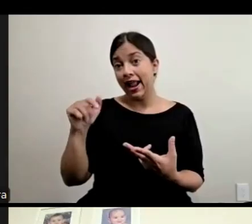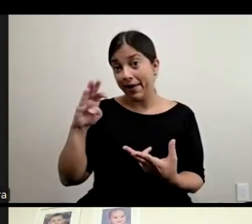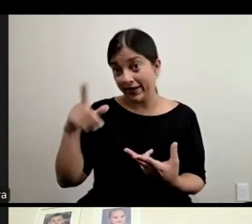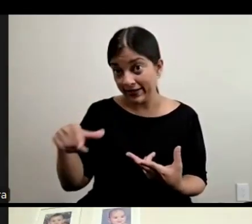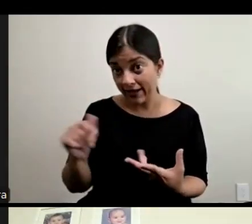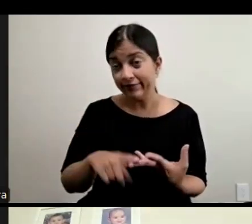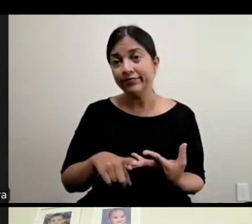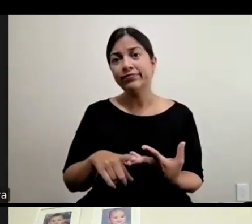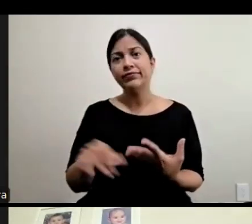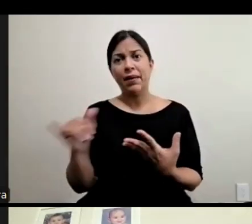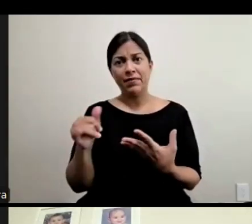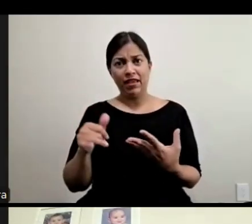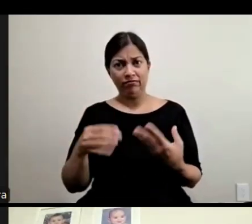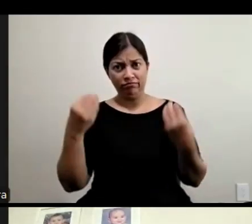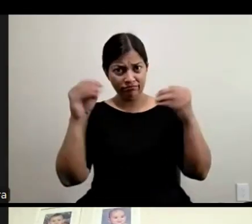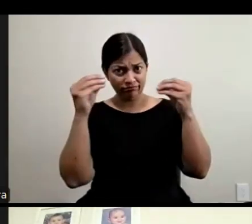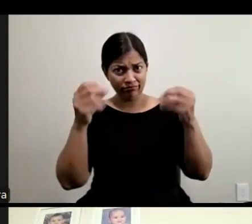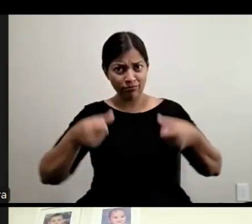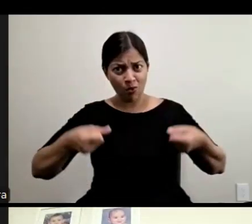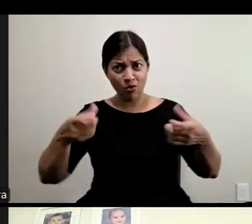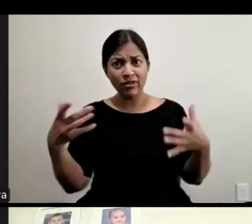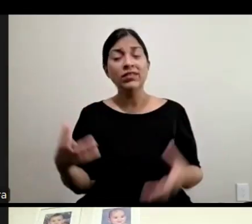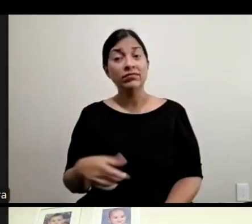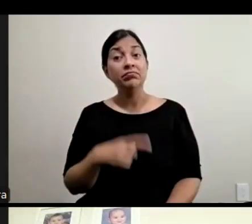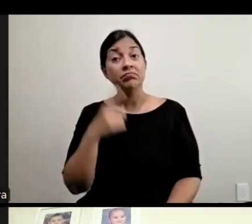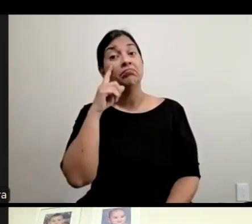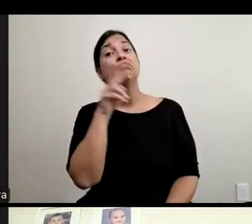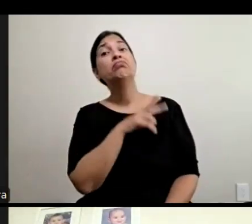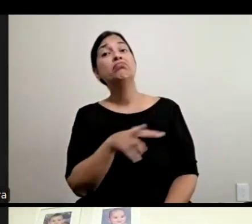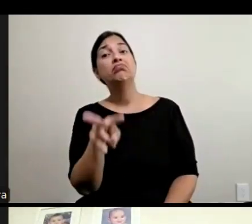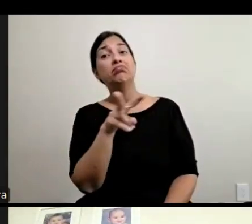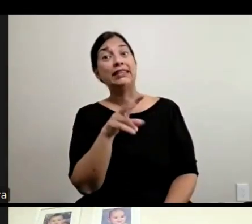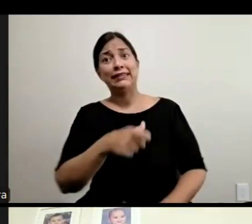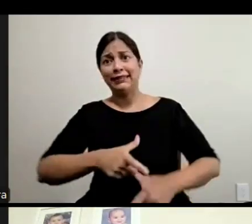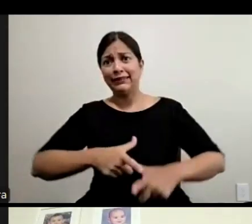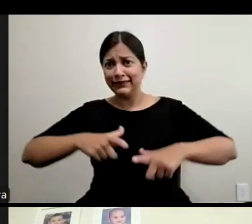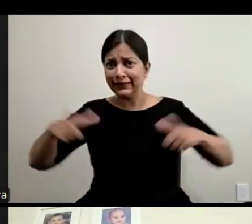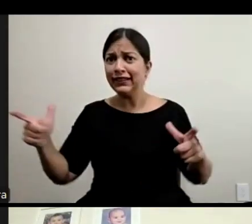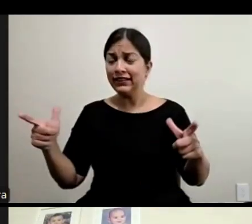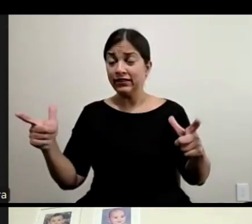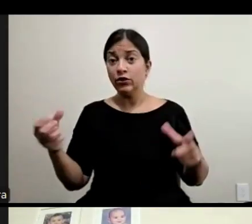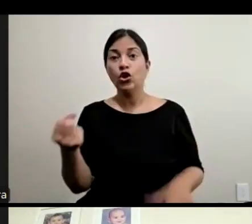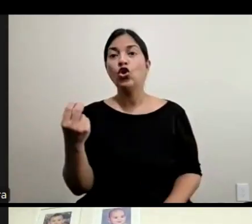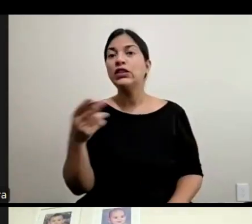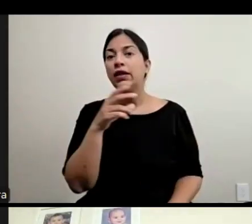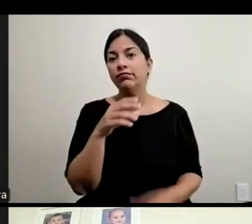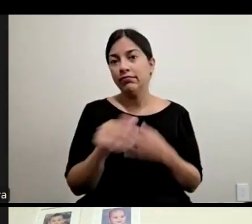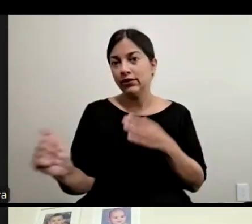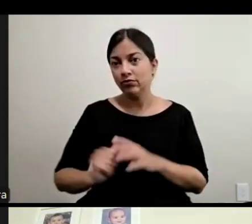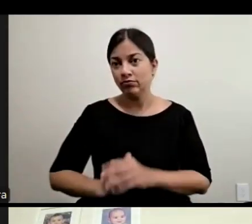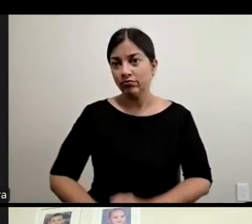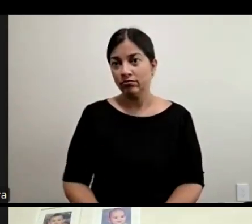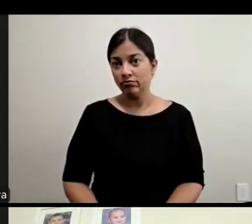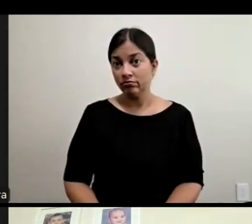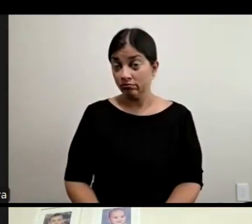venden en una bolsa así, si lo llegas a chequear eso, una bolsa gigante a 12 pesos. O sea, y